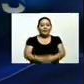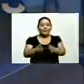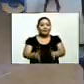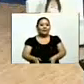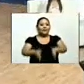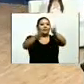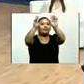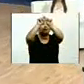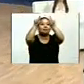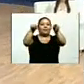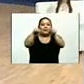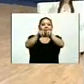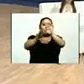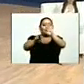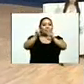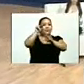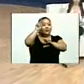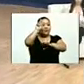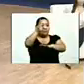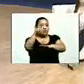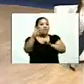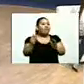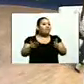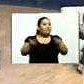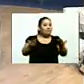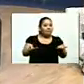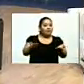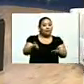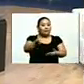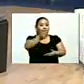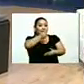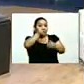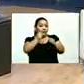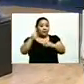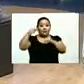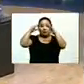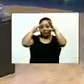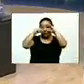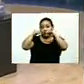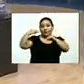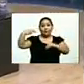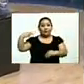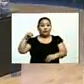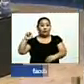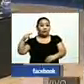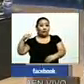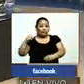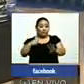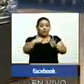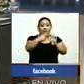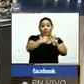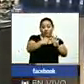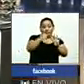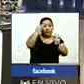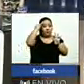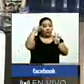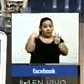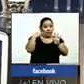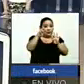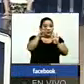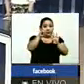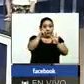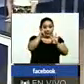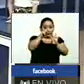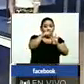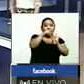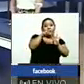Desde el edificio Bicentenario de Canal 12 presenta Noticiero Estelar con Roxana Webb, Manuel